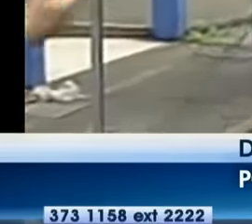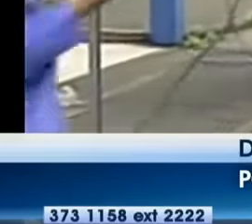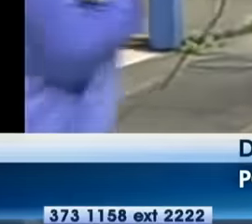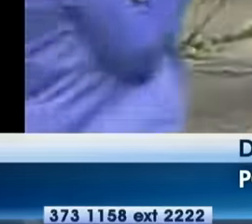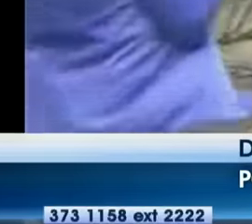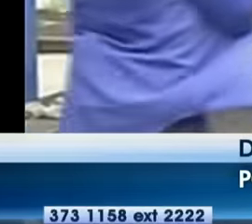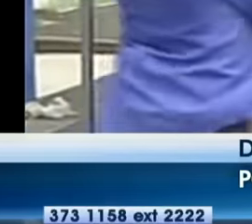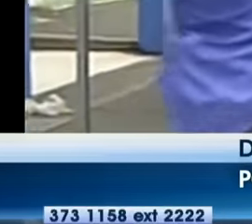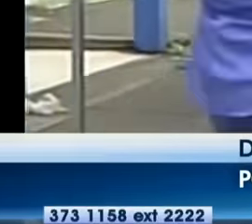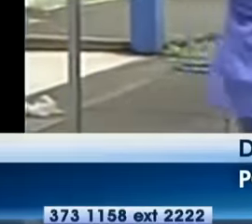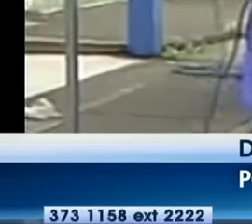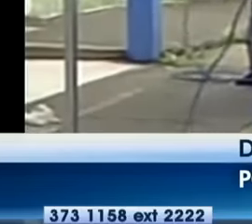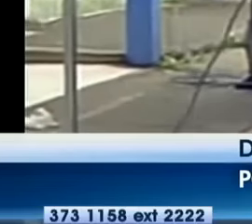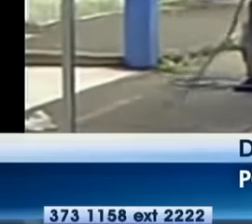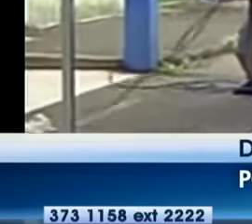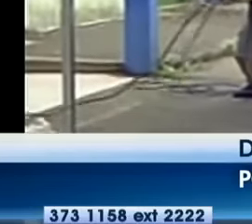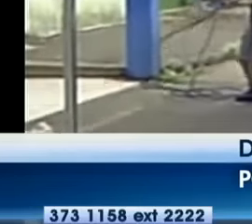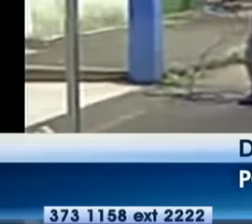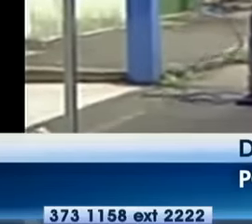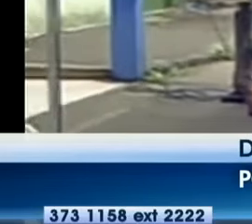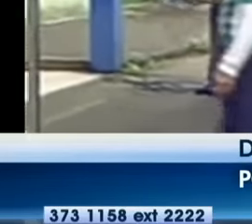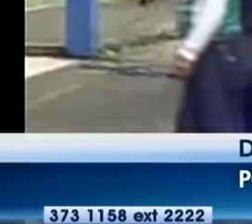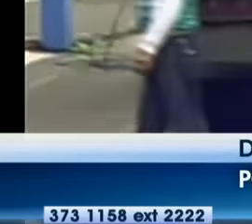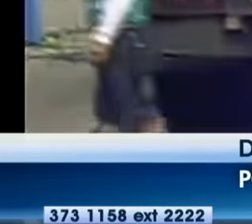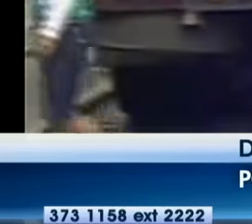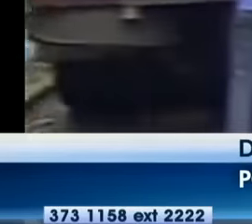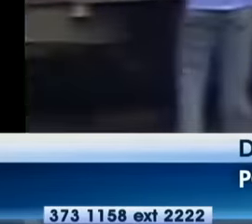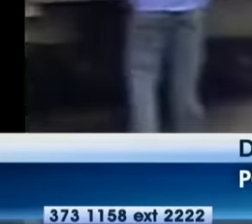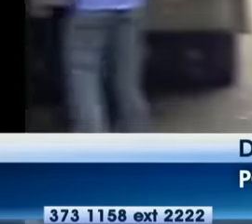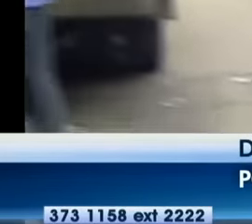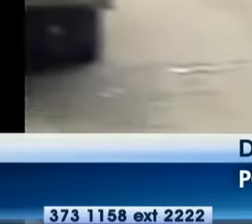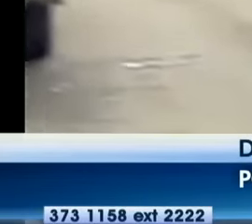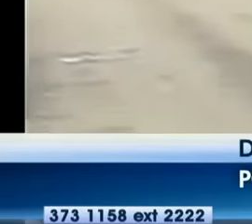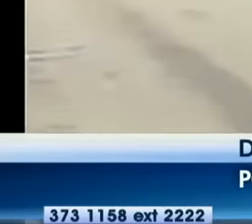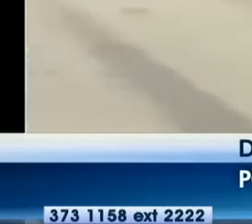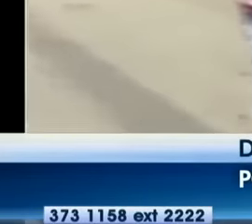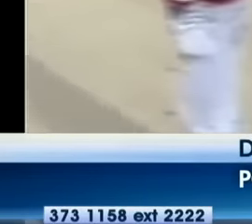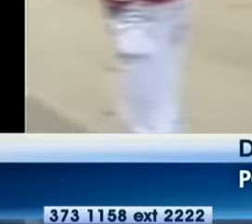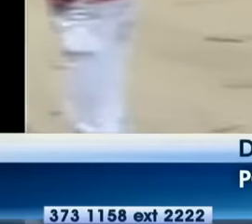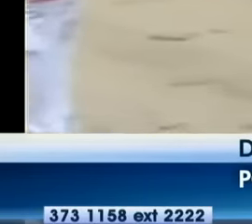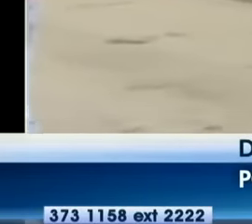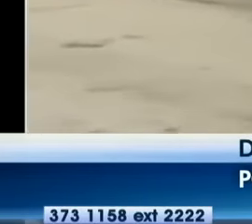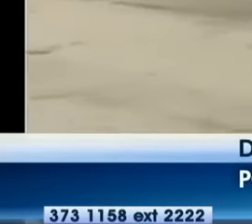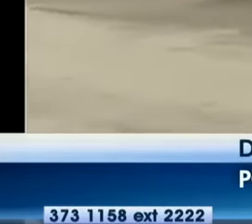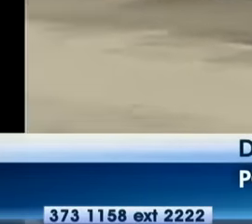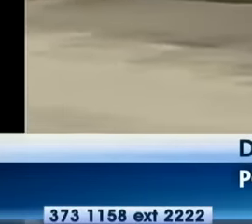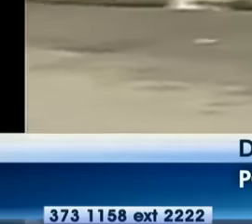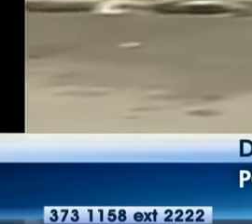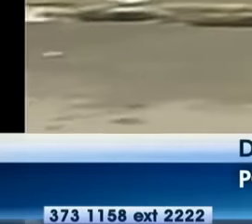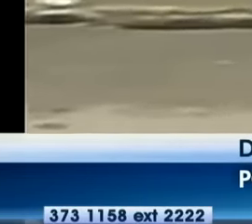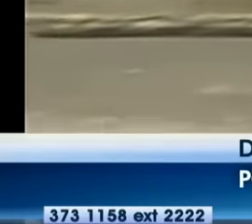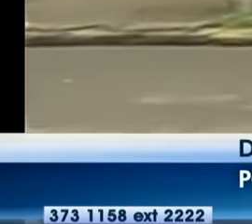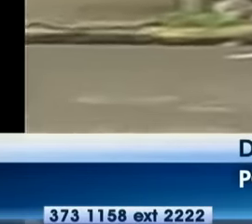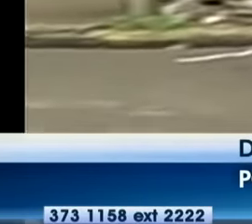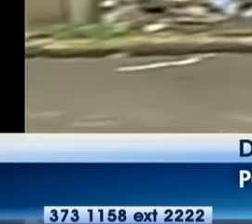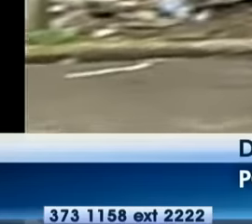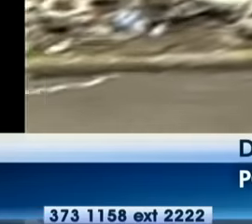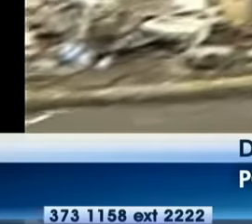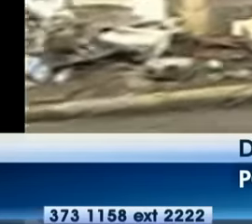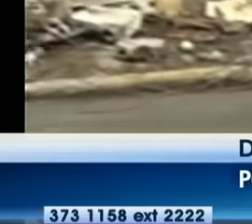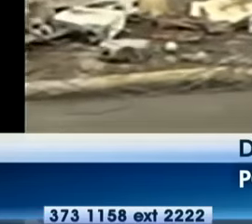continuamos recorriendo, a ver si nos ayudan por acá con las imágenes para poder observar las razones por las cuales ellos también deben desalojar, por las cuales